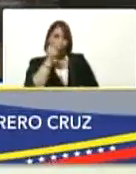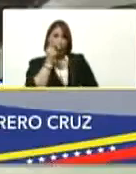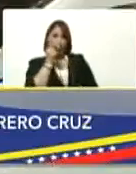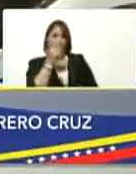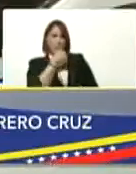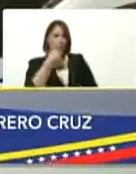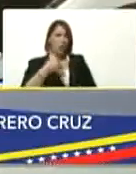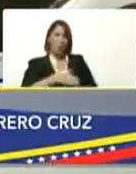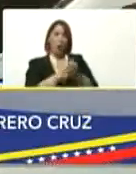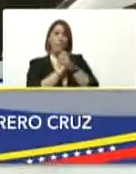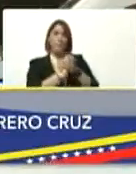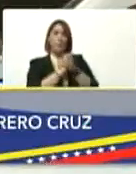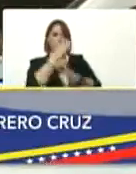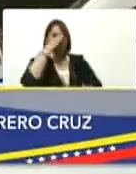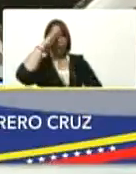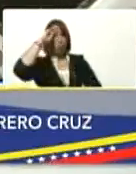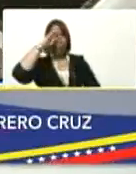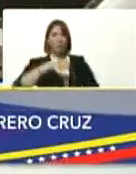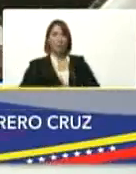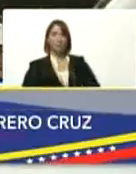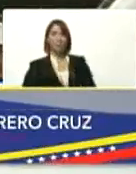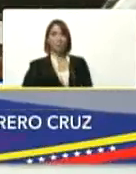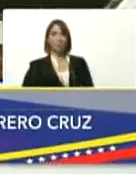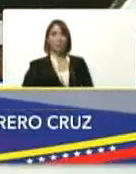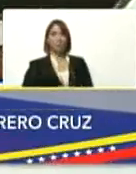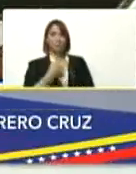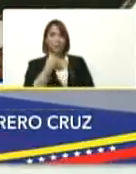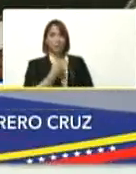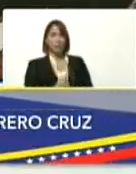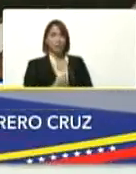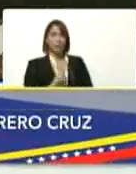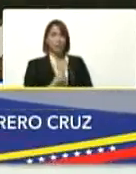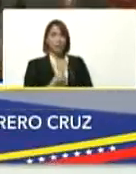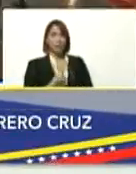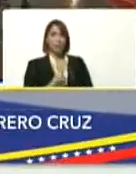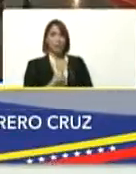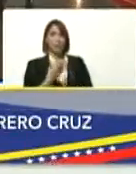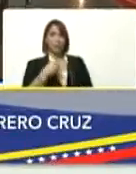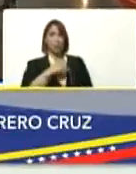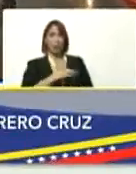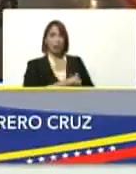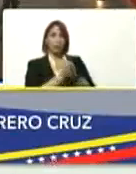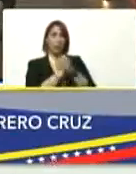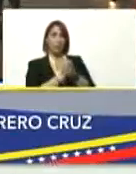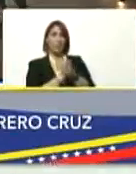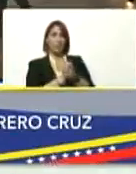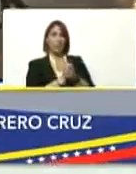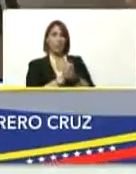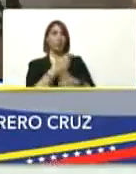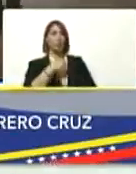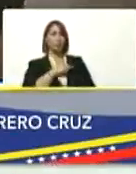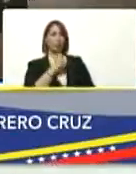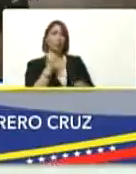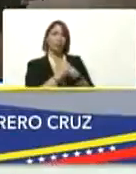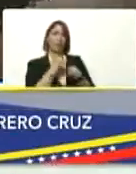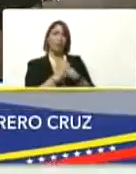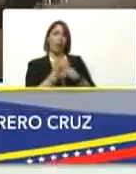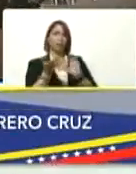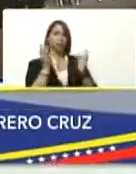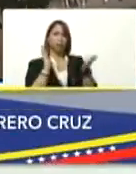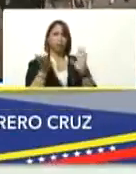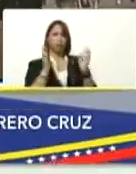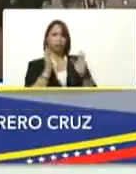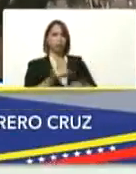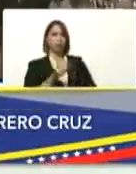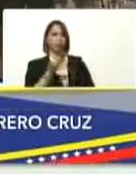mejor amigo de Cuba, como lo dijera nuestro comandante en jefe. Tuvimos una sesión de trabajo muy importante